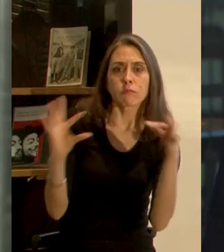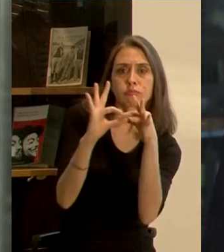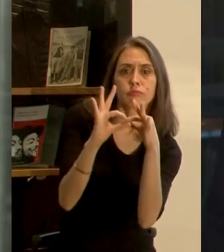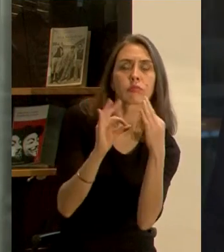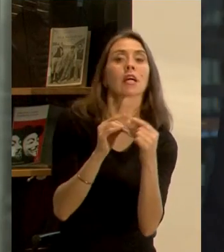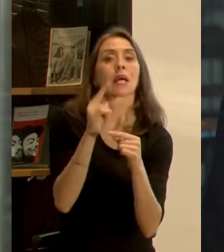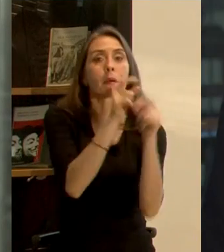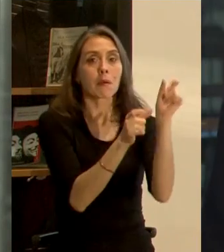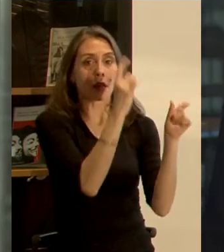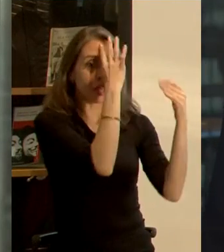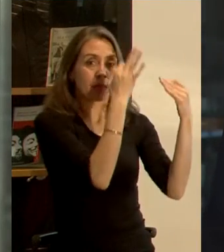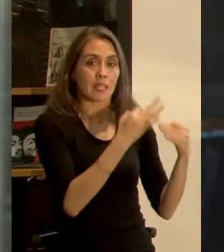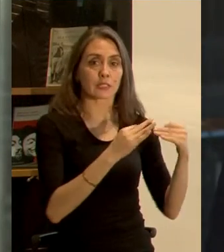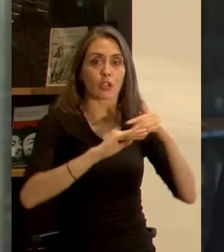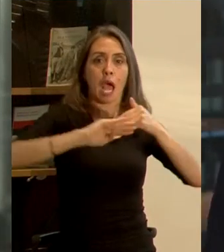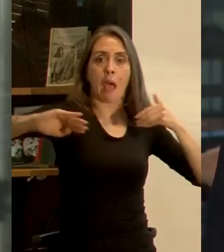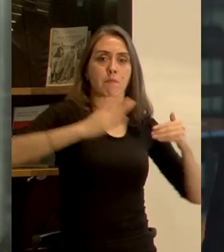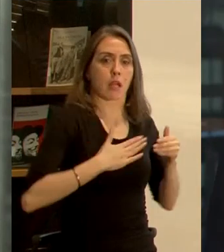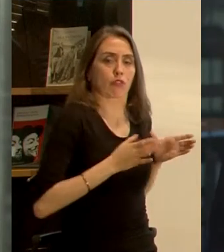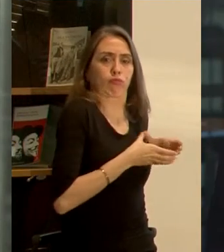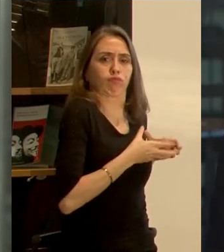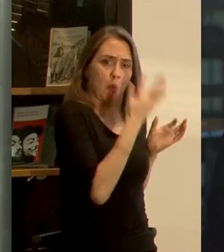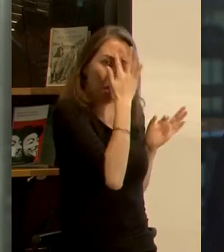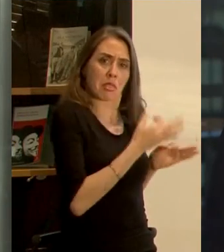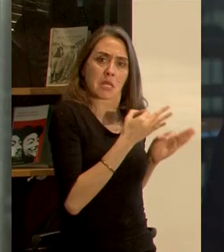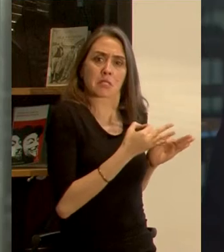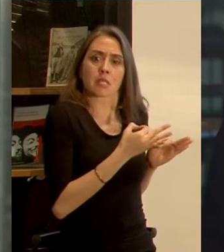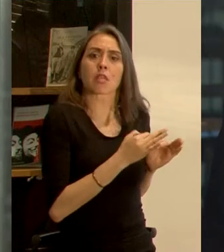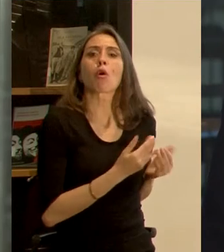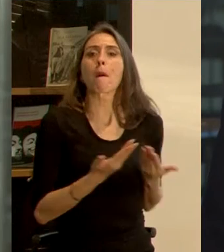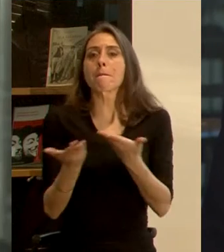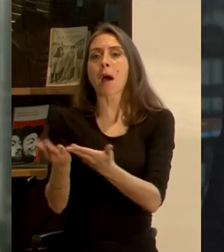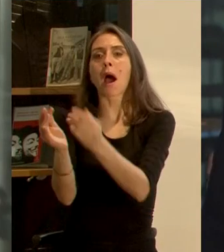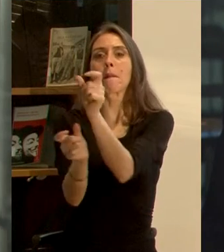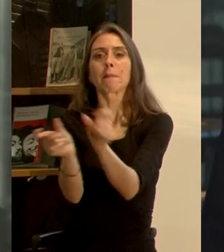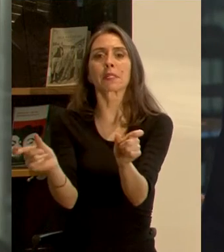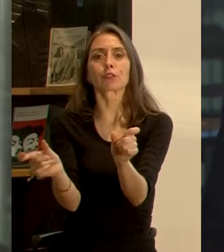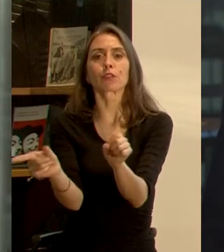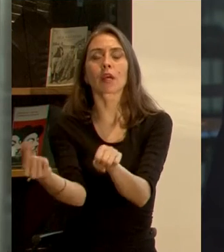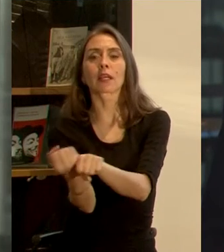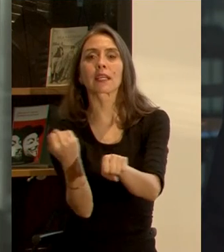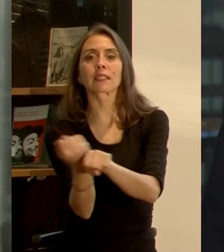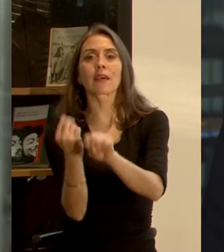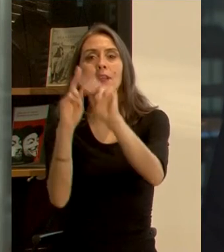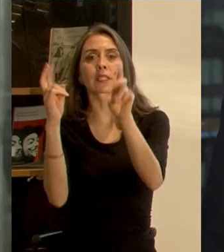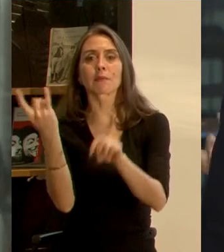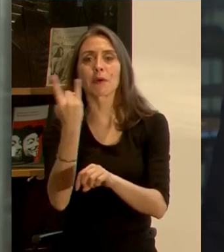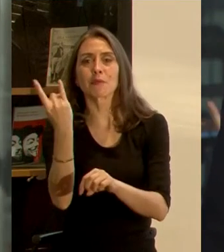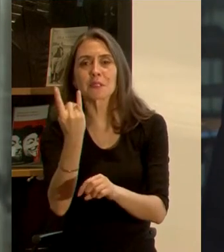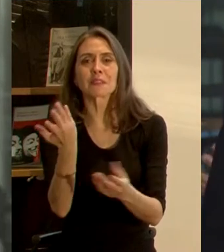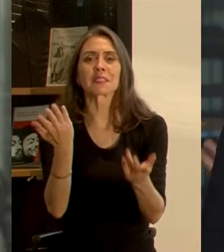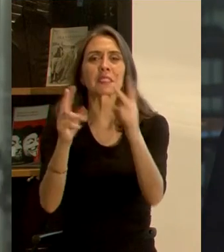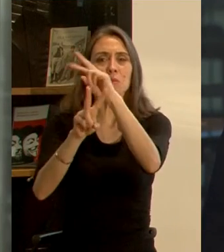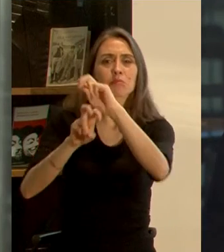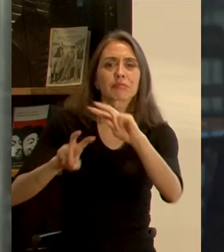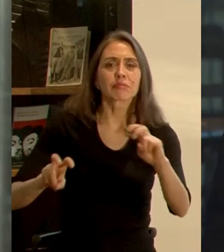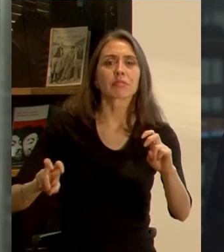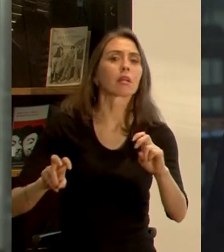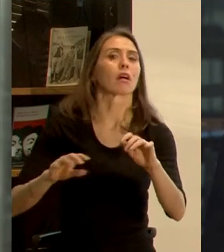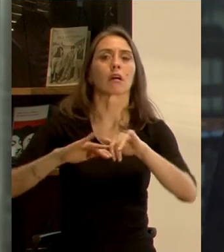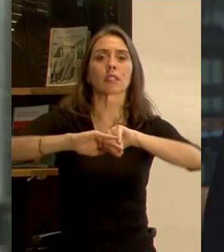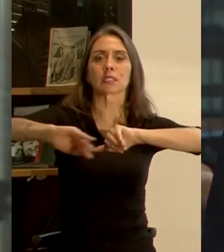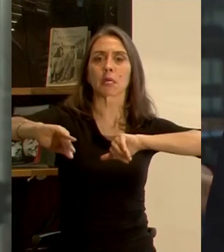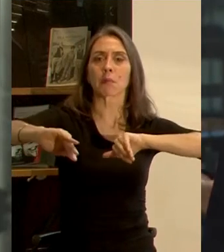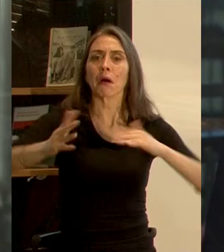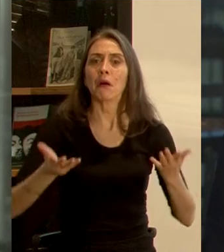que toman decisiones por una parte o hacen leyes con aquellos que están trabajando en el ámbito académico, en el ámbito. Entonces,